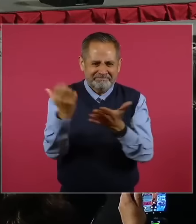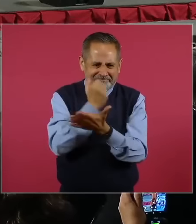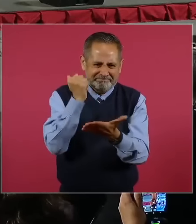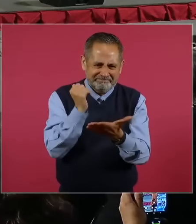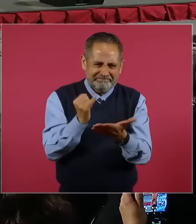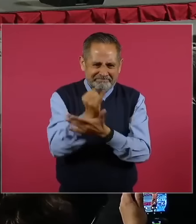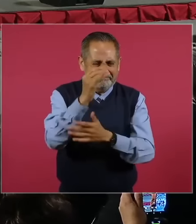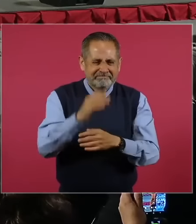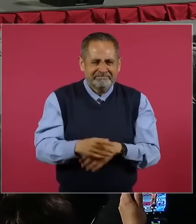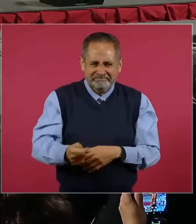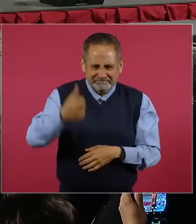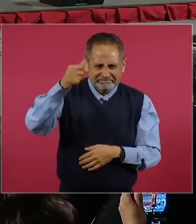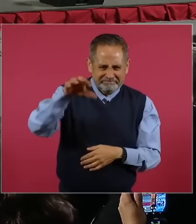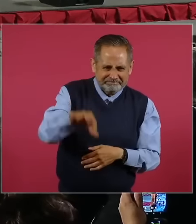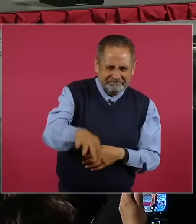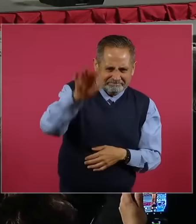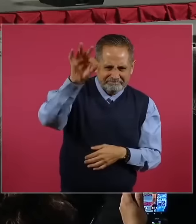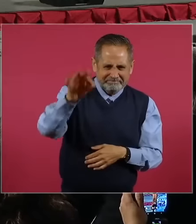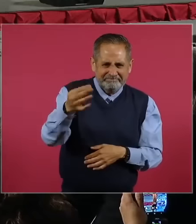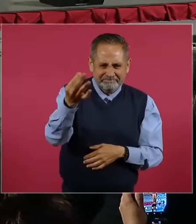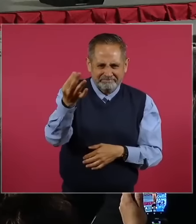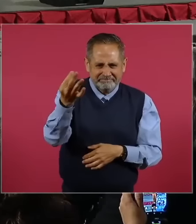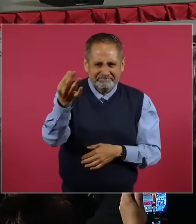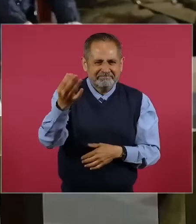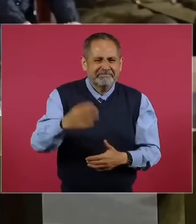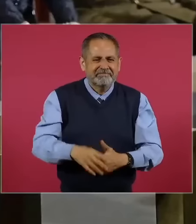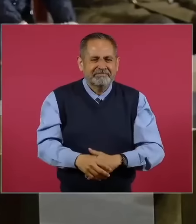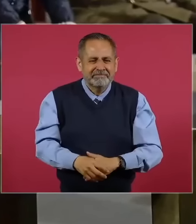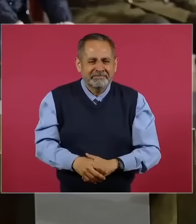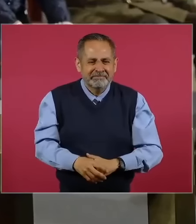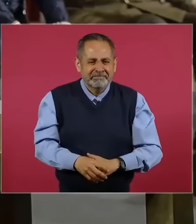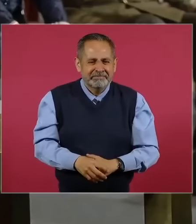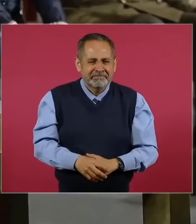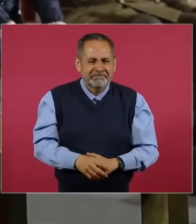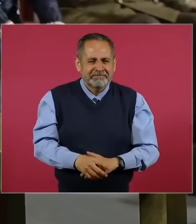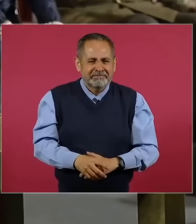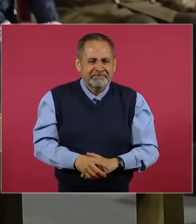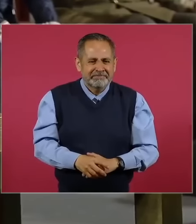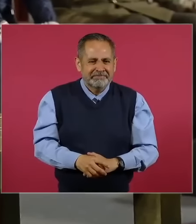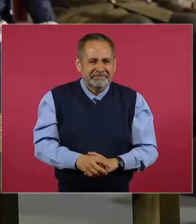Uno. El primero. Uno, para que no haya duda. Ok. Primero.